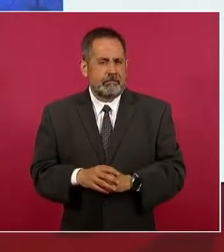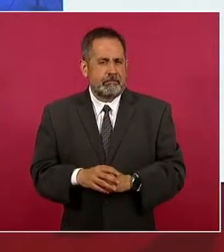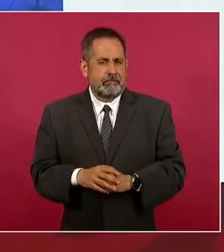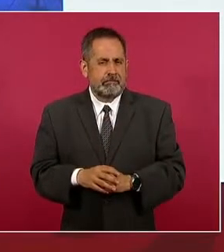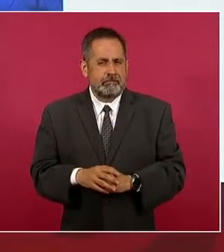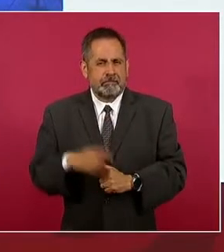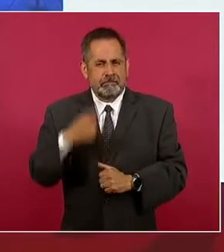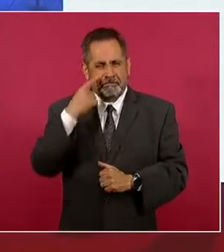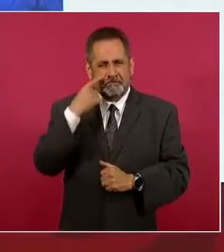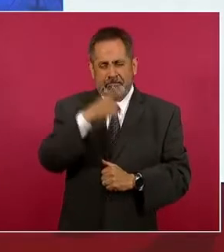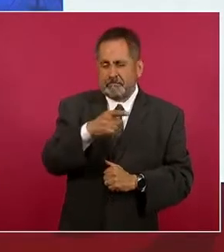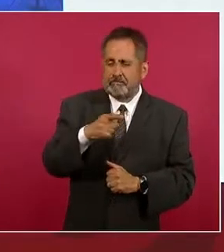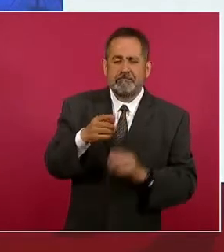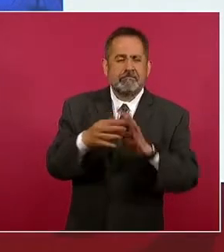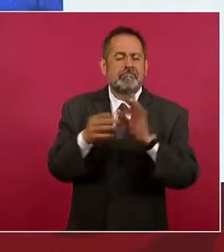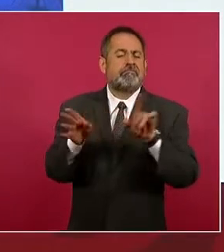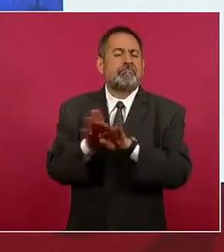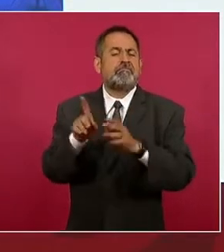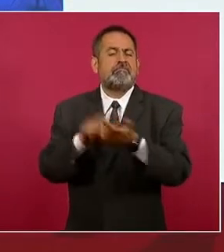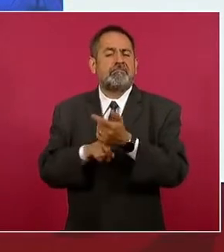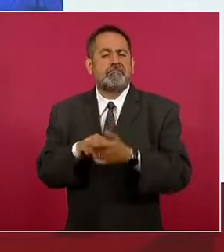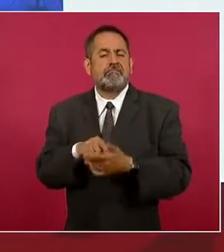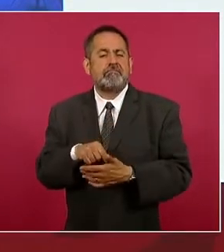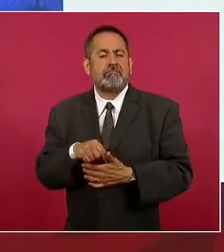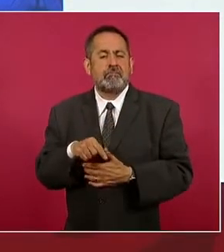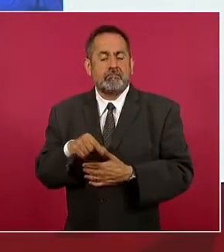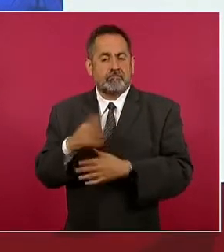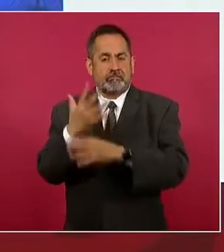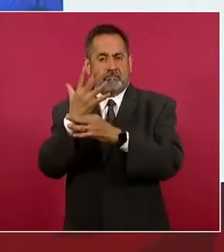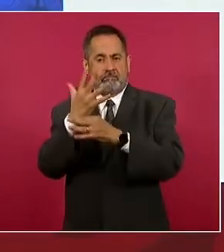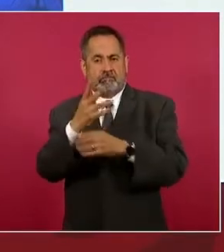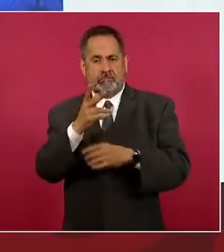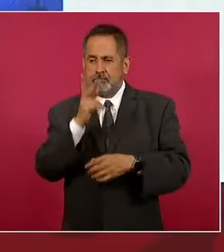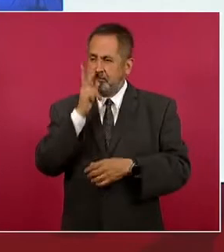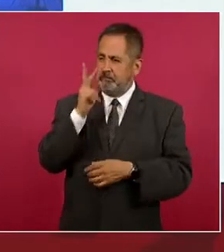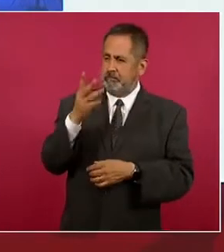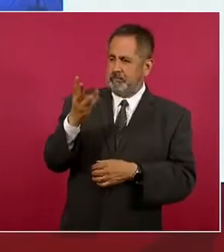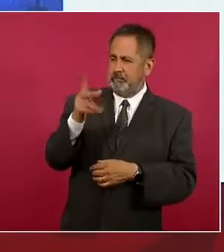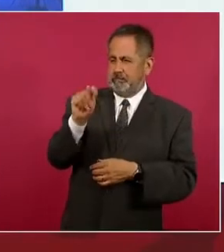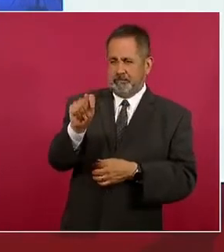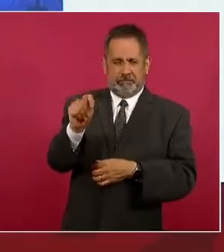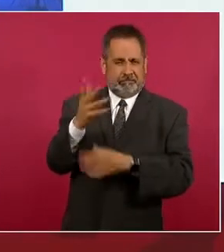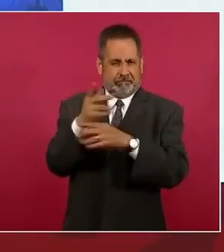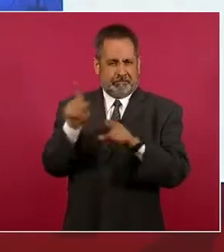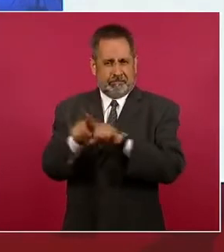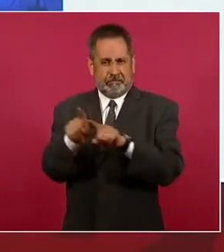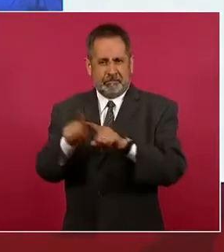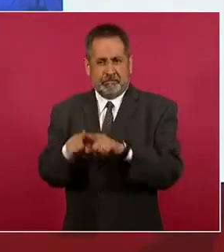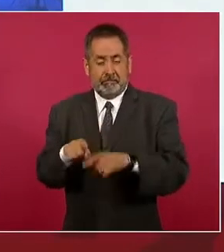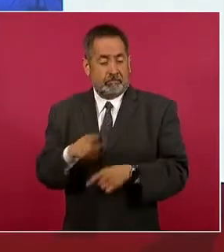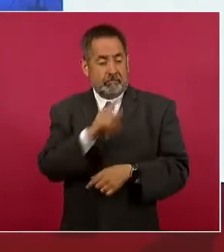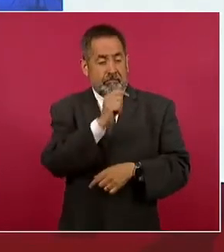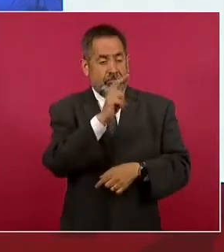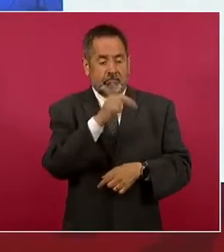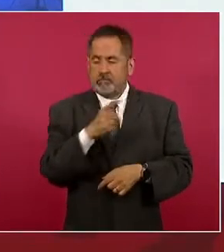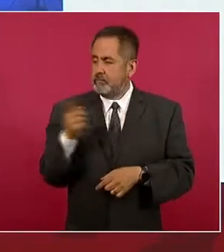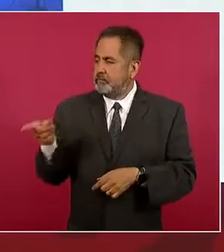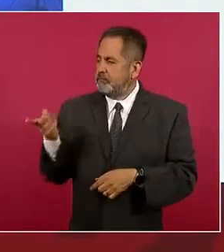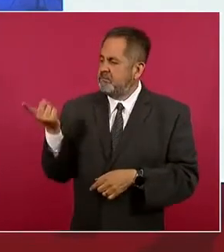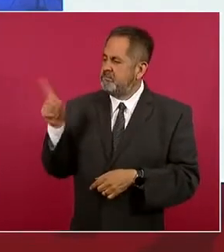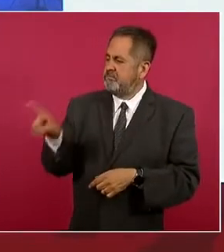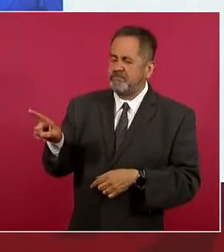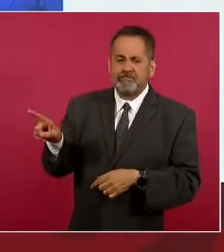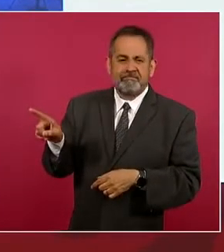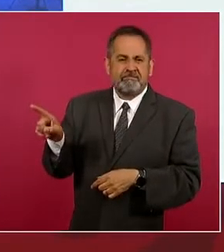Es esto. En pocas palabras, y citando el lenguaje de la 4T, Trump se la metió